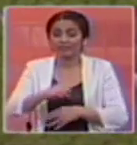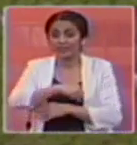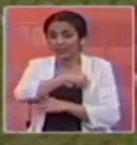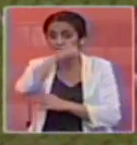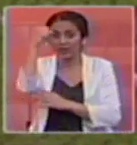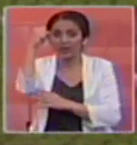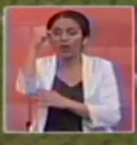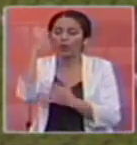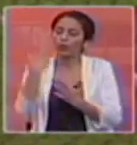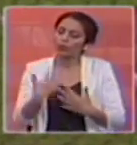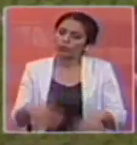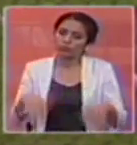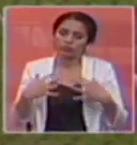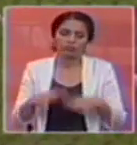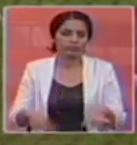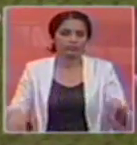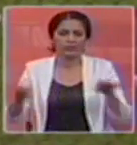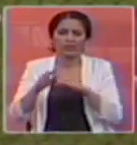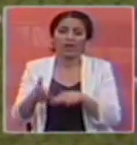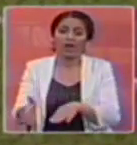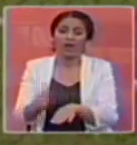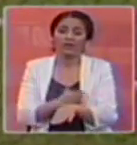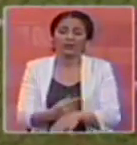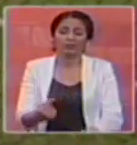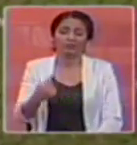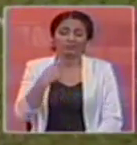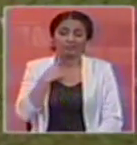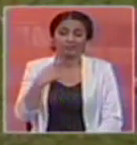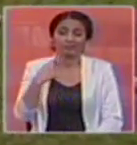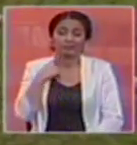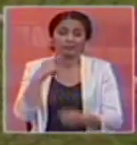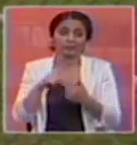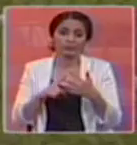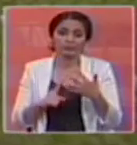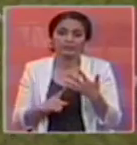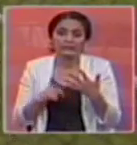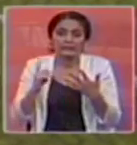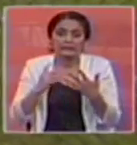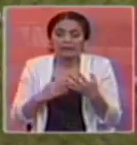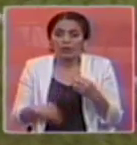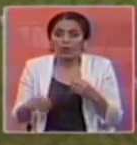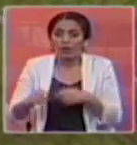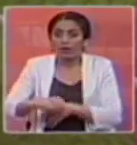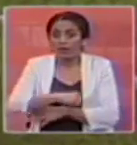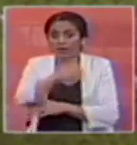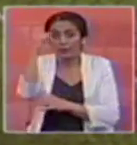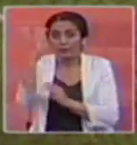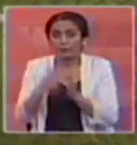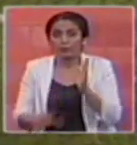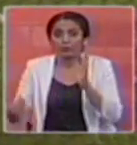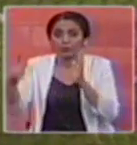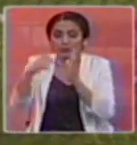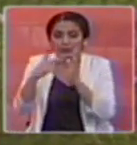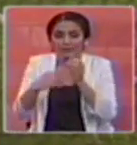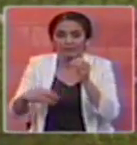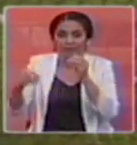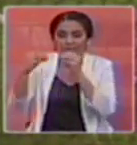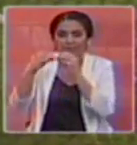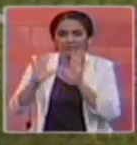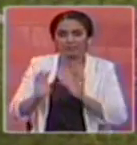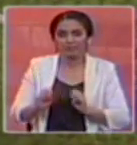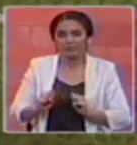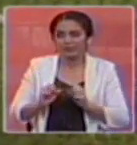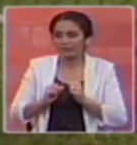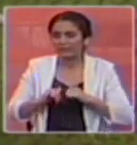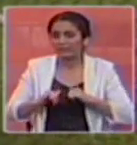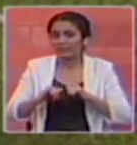importante, luego de las derrotas consecutivas que traíamos. Necesitábamos sumar y ganar un partido para volver a tener